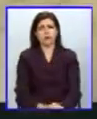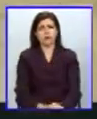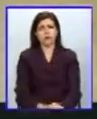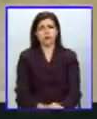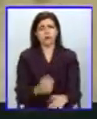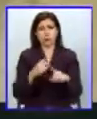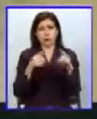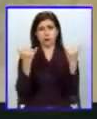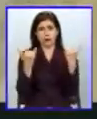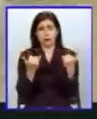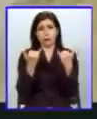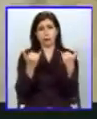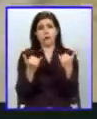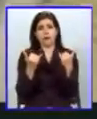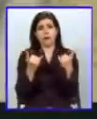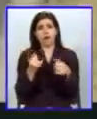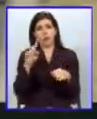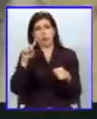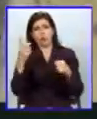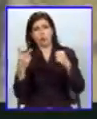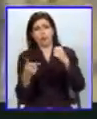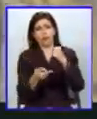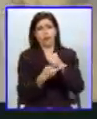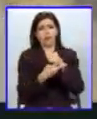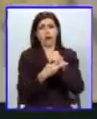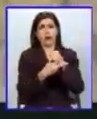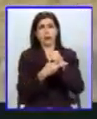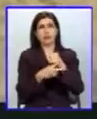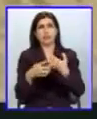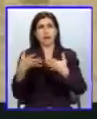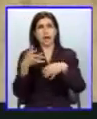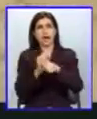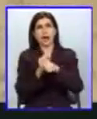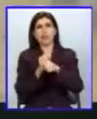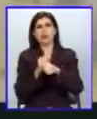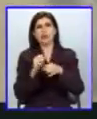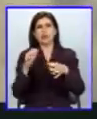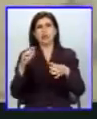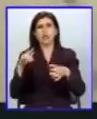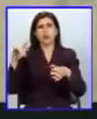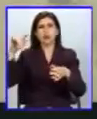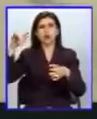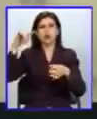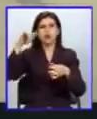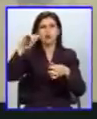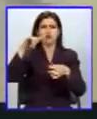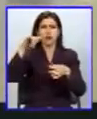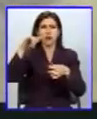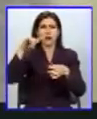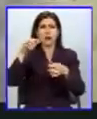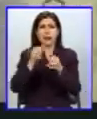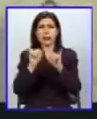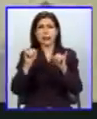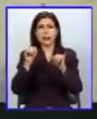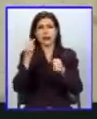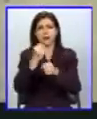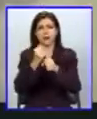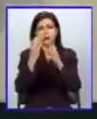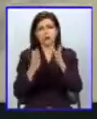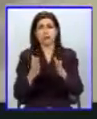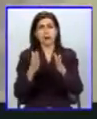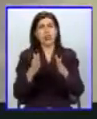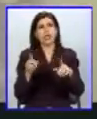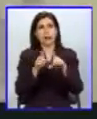pero ahora y por primera vez hacen sobrevuelos con aviones robóticos no tripulados al mismo